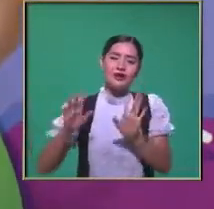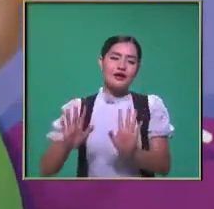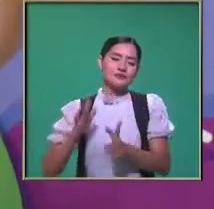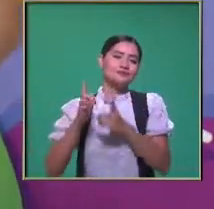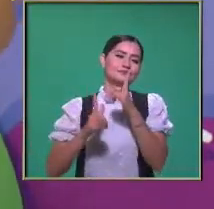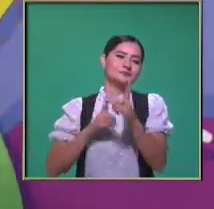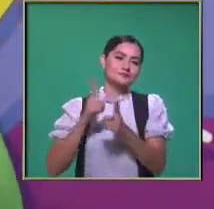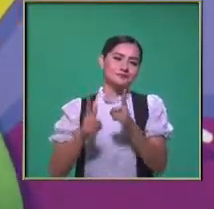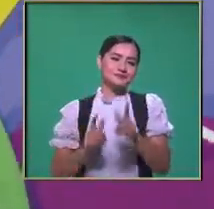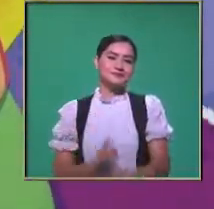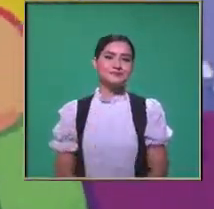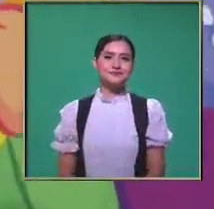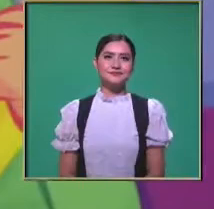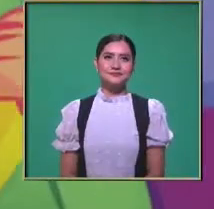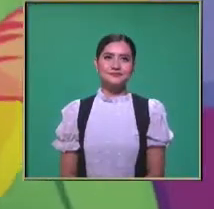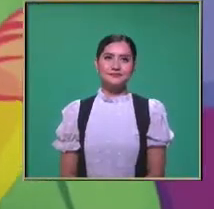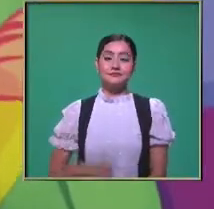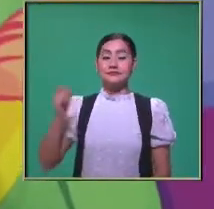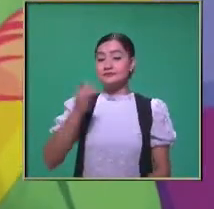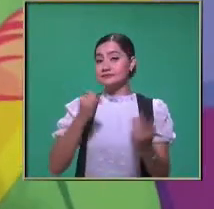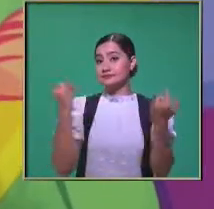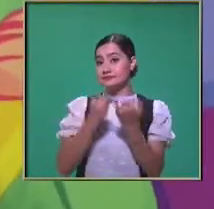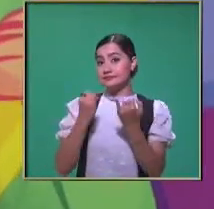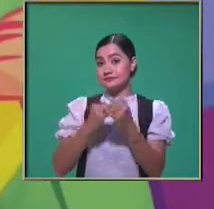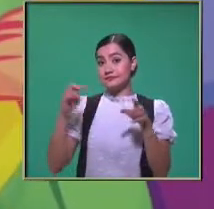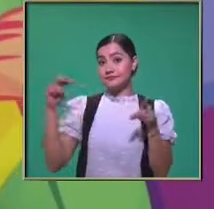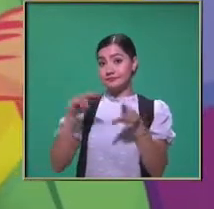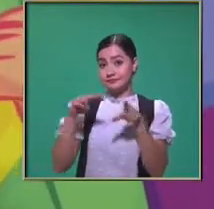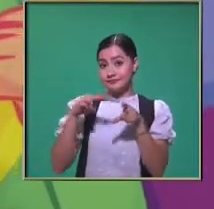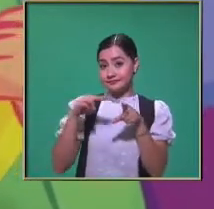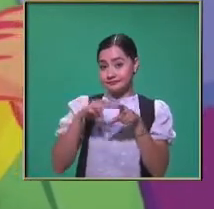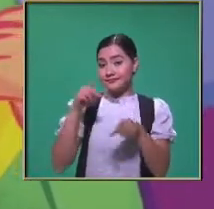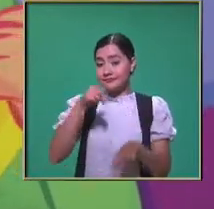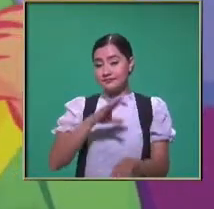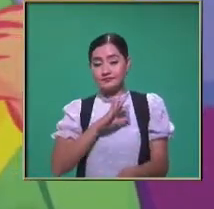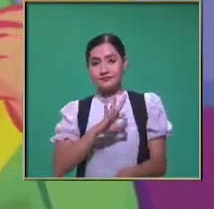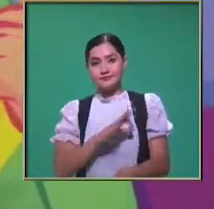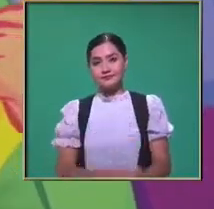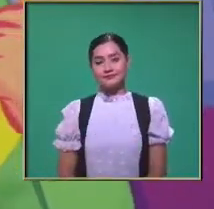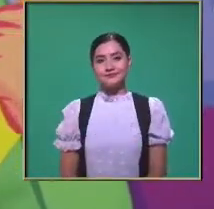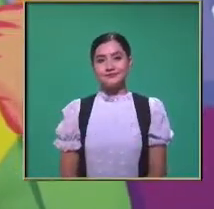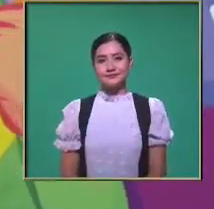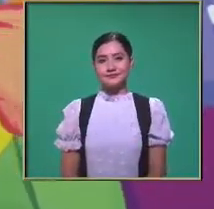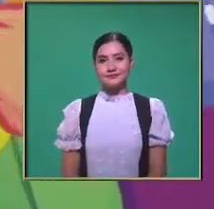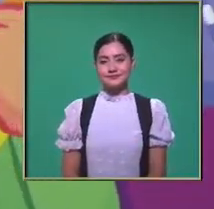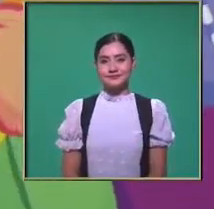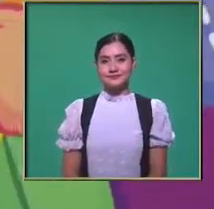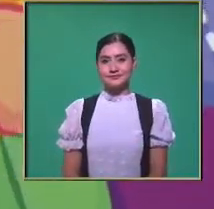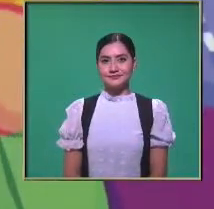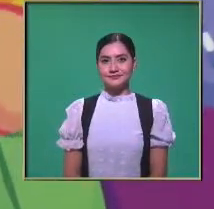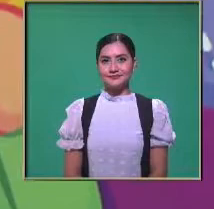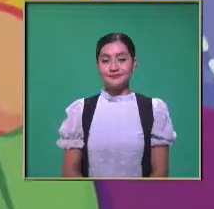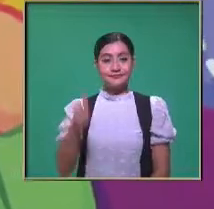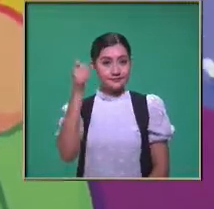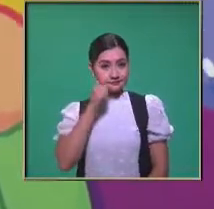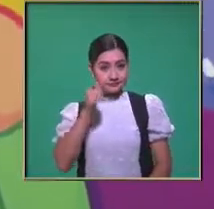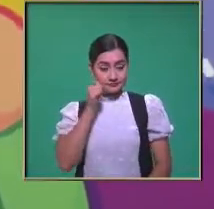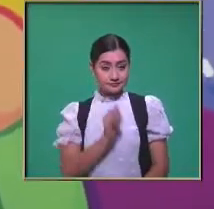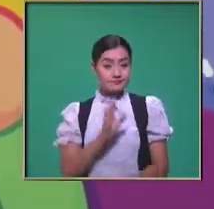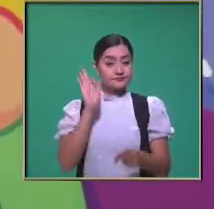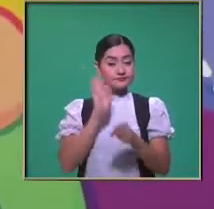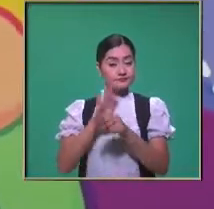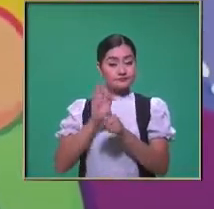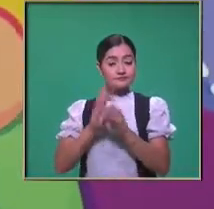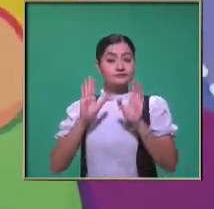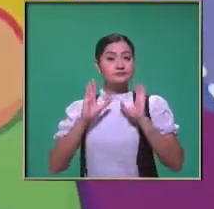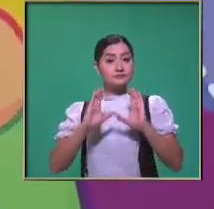lo pueden hacer ustedes pues en el patio o así. O si tienen un ventilador, pues con el ventilador. Siempre pues cuidando la seguridad, ¿verdad? Que el niño no vaya a